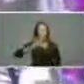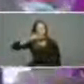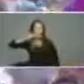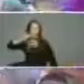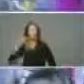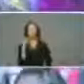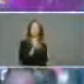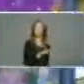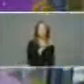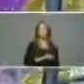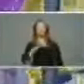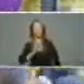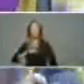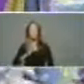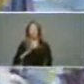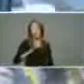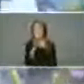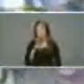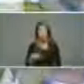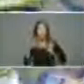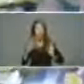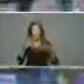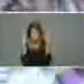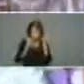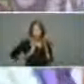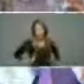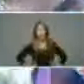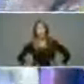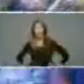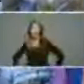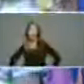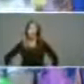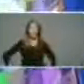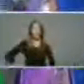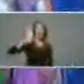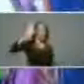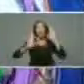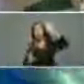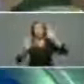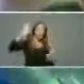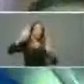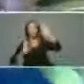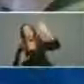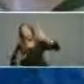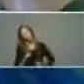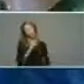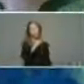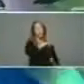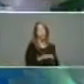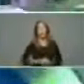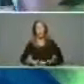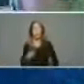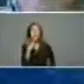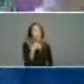suba orgulloso porque y soy lo que soy